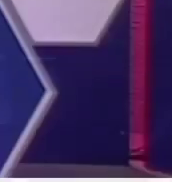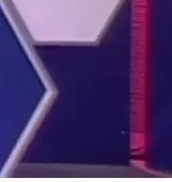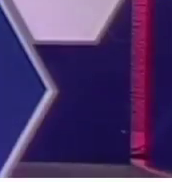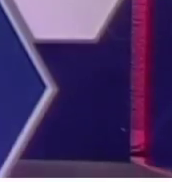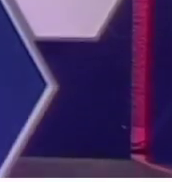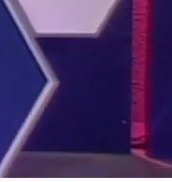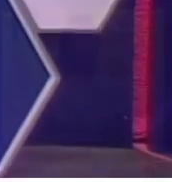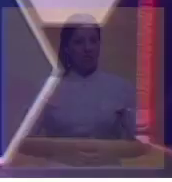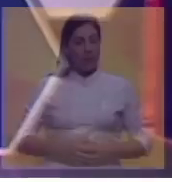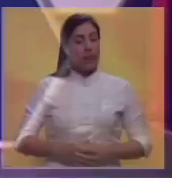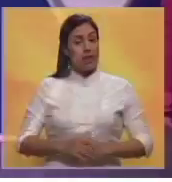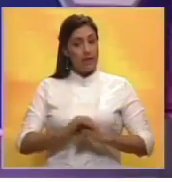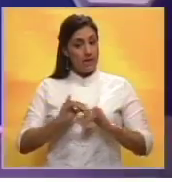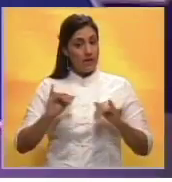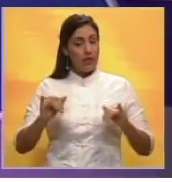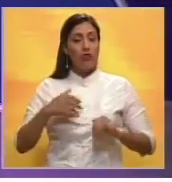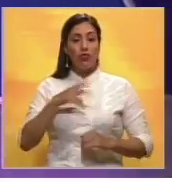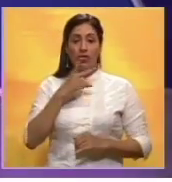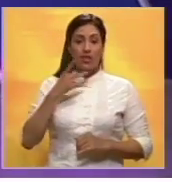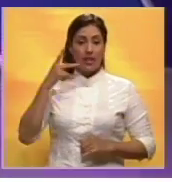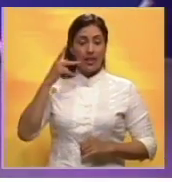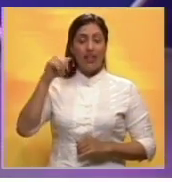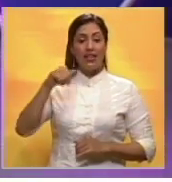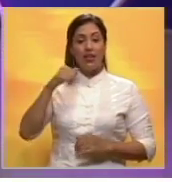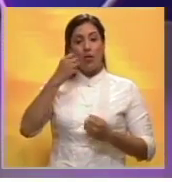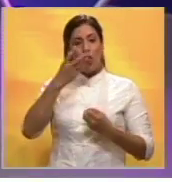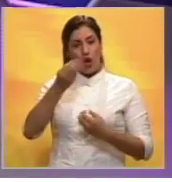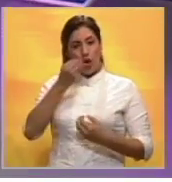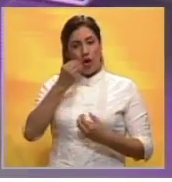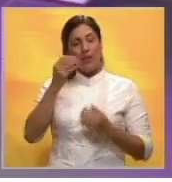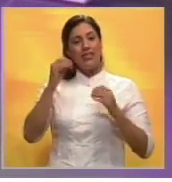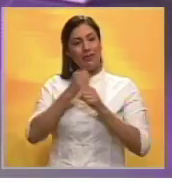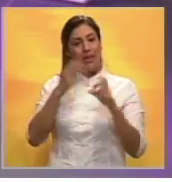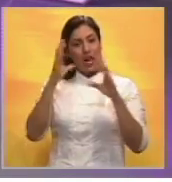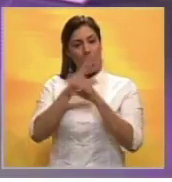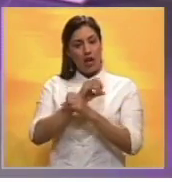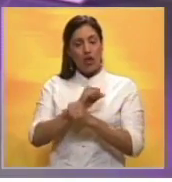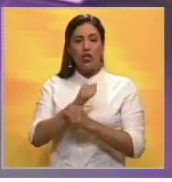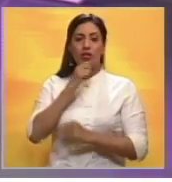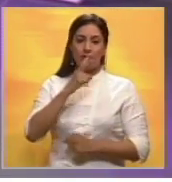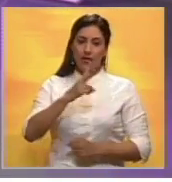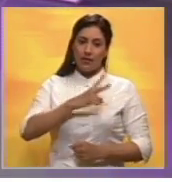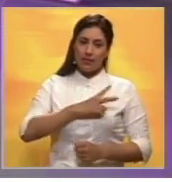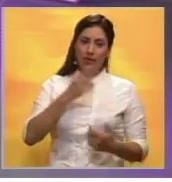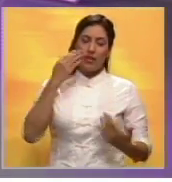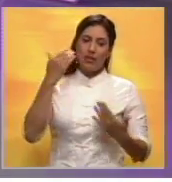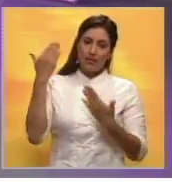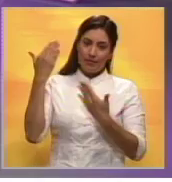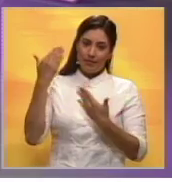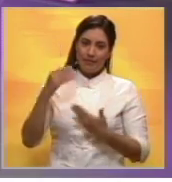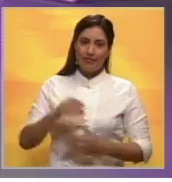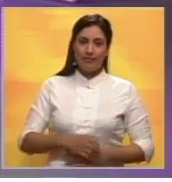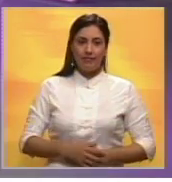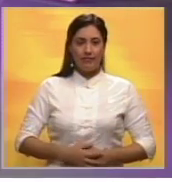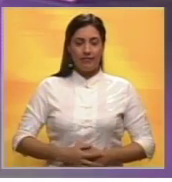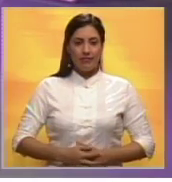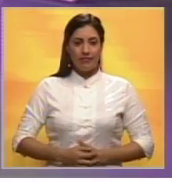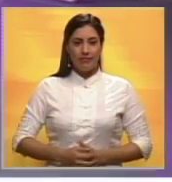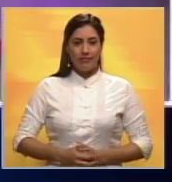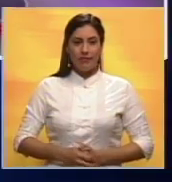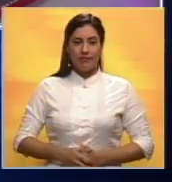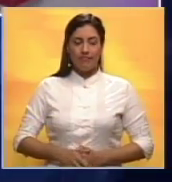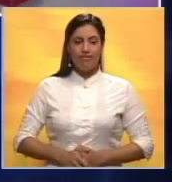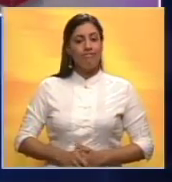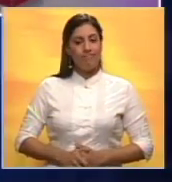veas así llegamos al final soy kis cuadros Les deseo buen apetito y los espero en la emisión estelar de estrenos y estrellas por su noticiero